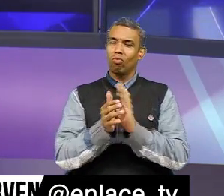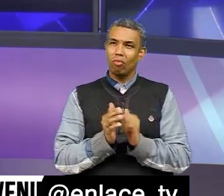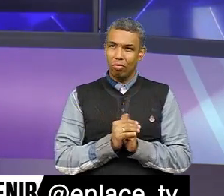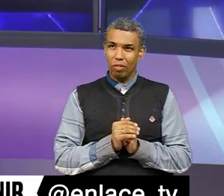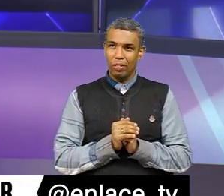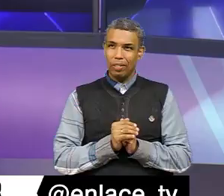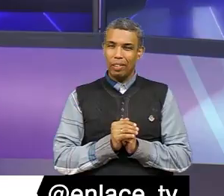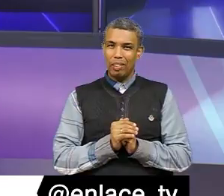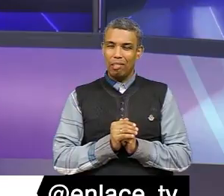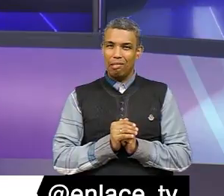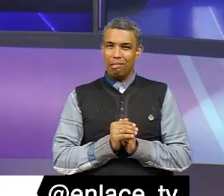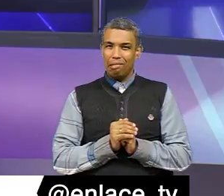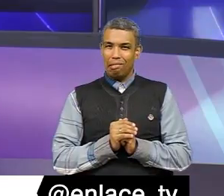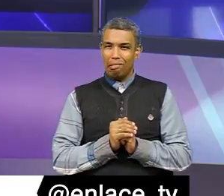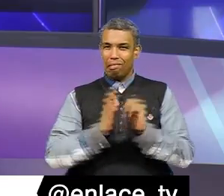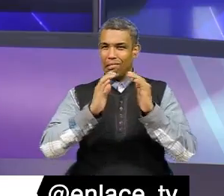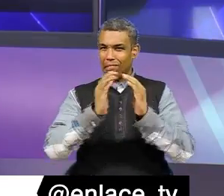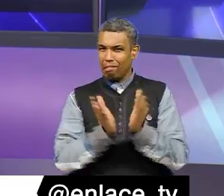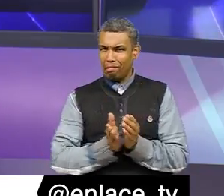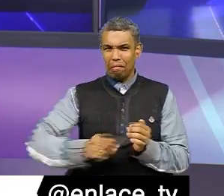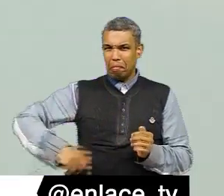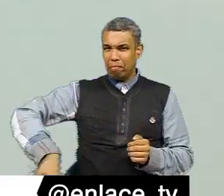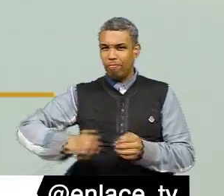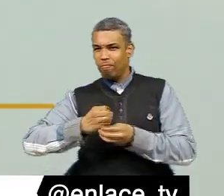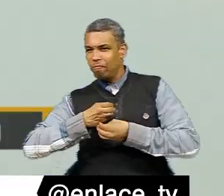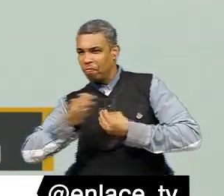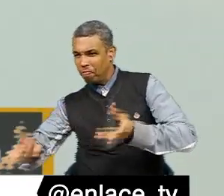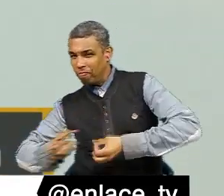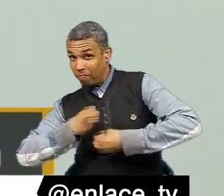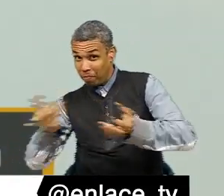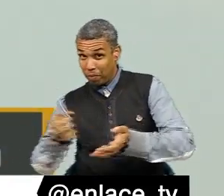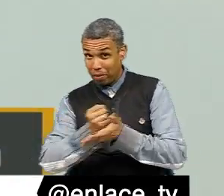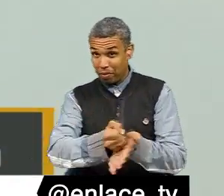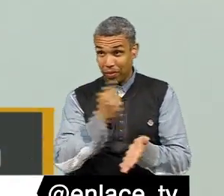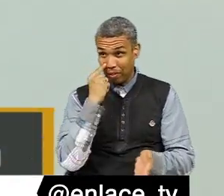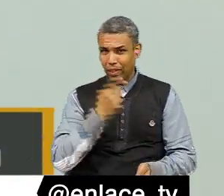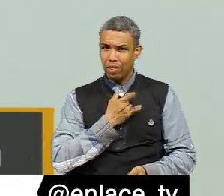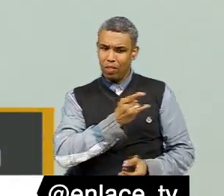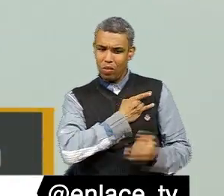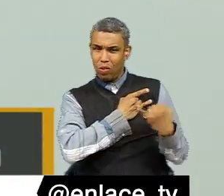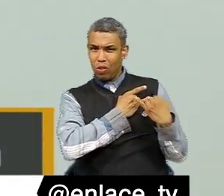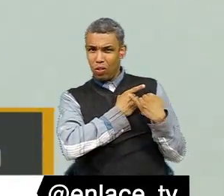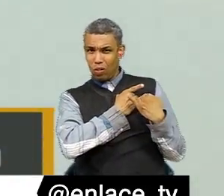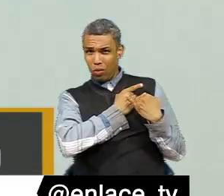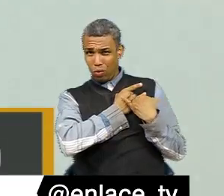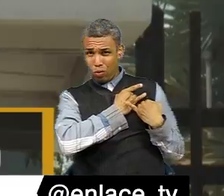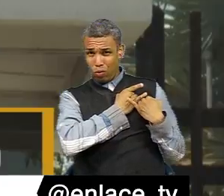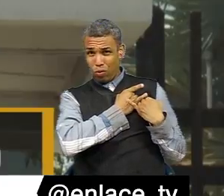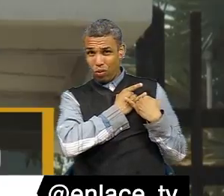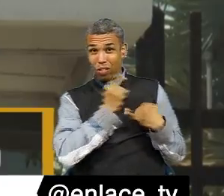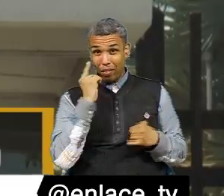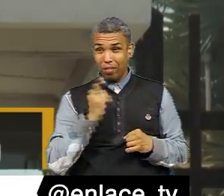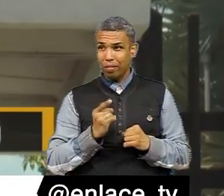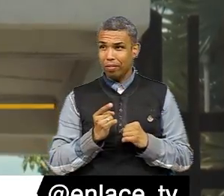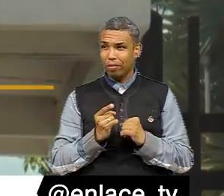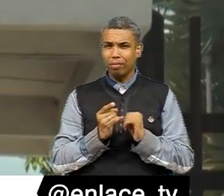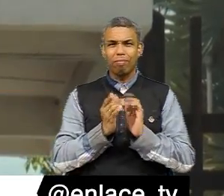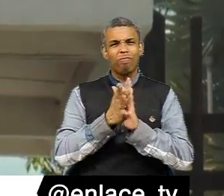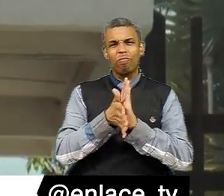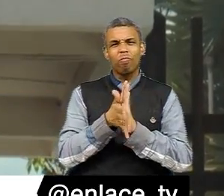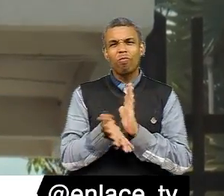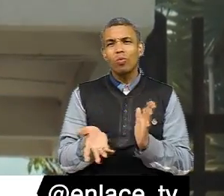carácter oficial en el puerto petrolero. En acto especial, la seccional de la Universidad Industrial de Santander, ubicada en Barranca Bermeja, ha hecho entrega de